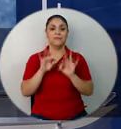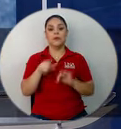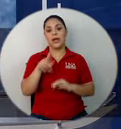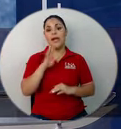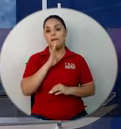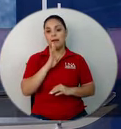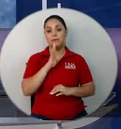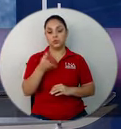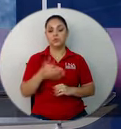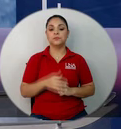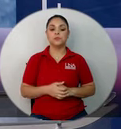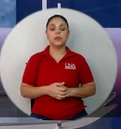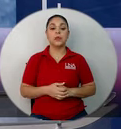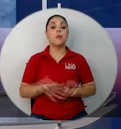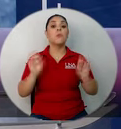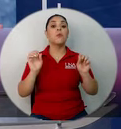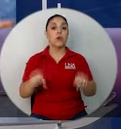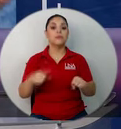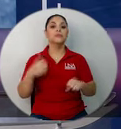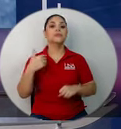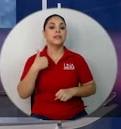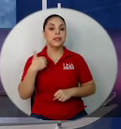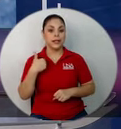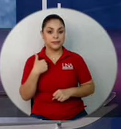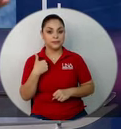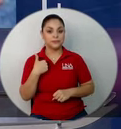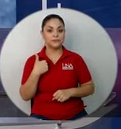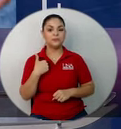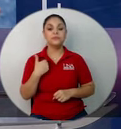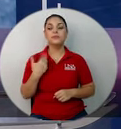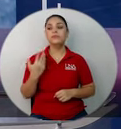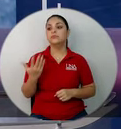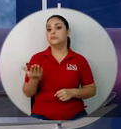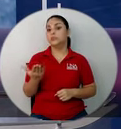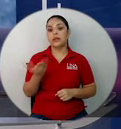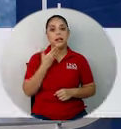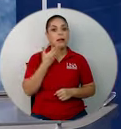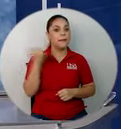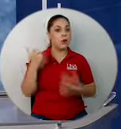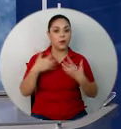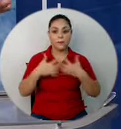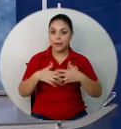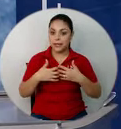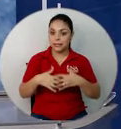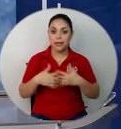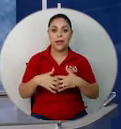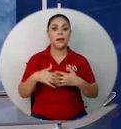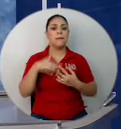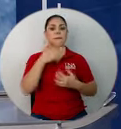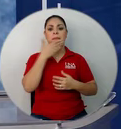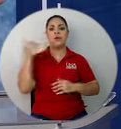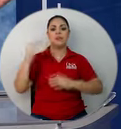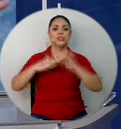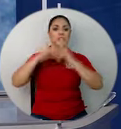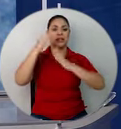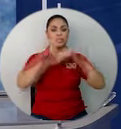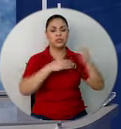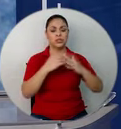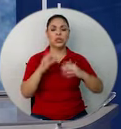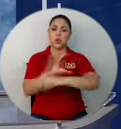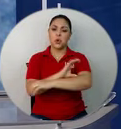O sea, podemos tener, como yo le decía a don Gustavo en el bloque anterior, ¿verdad?, podemos tener la mejor empresa, las mejores